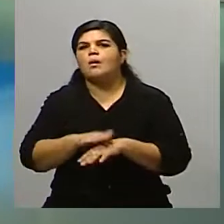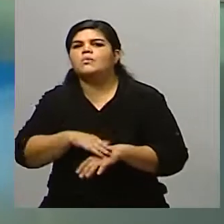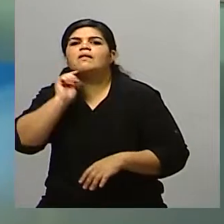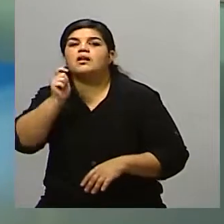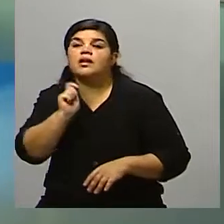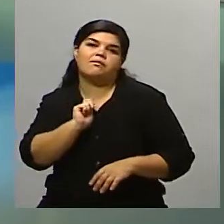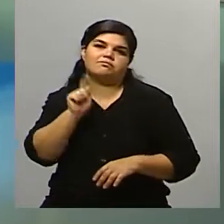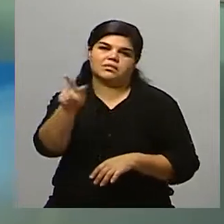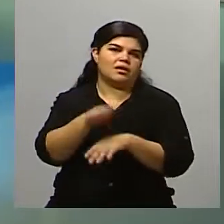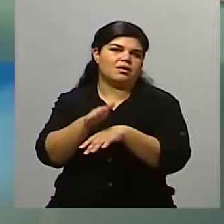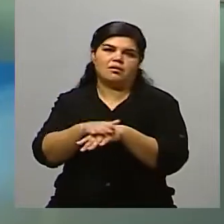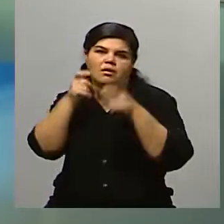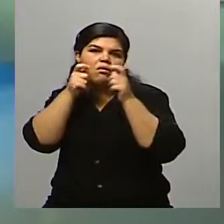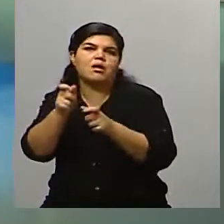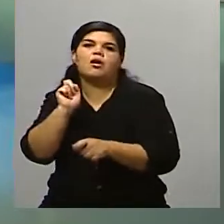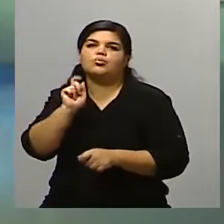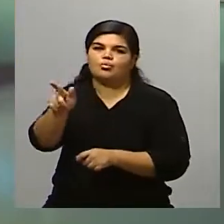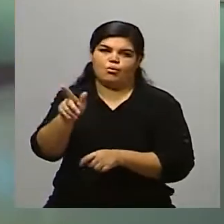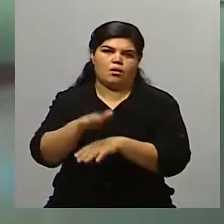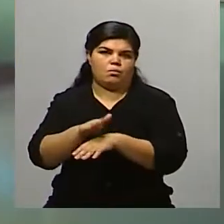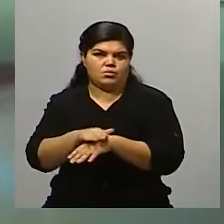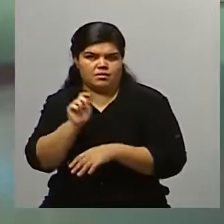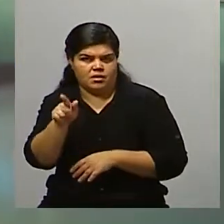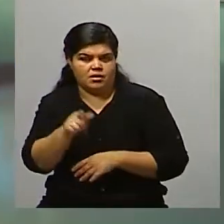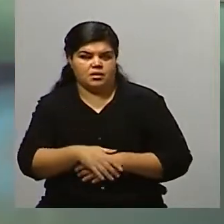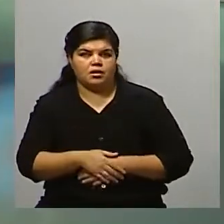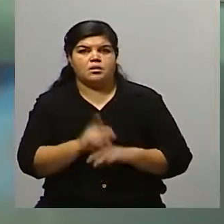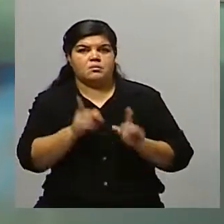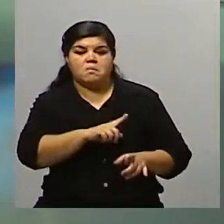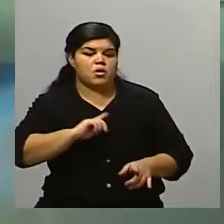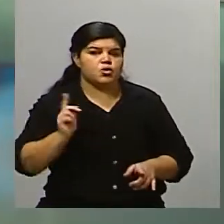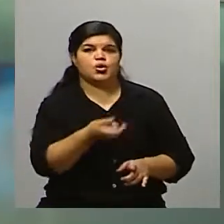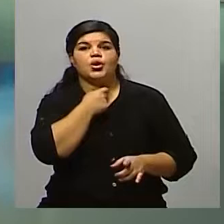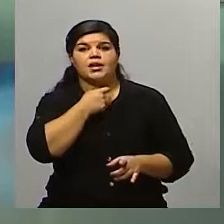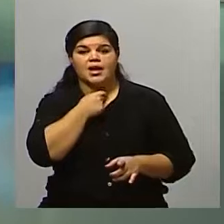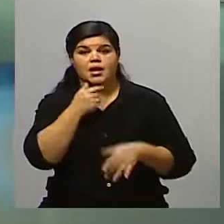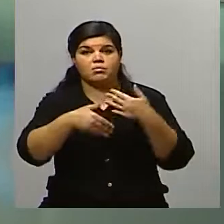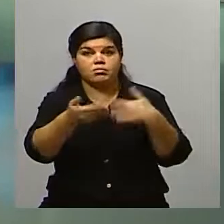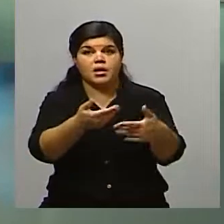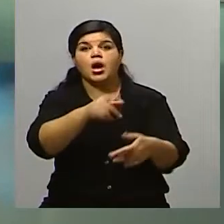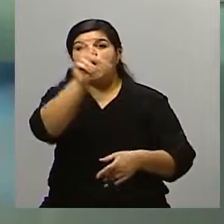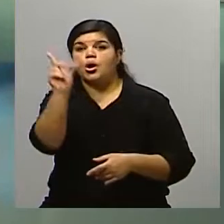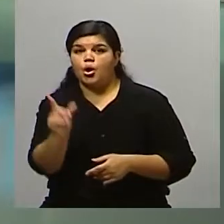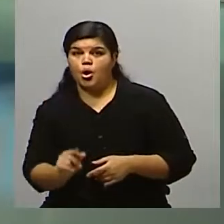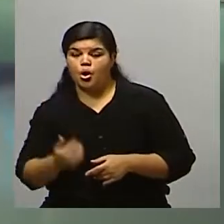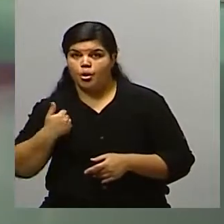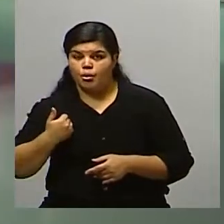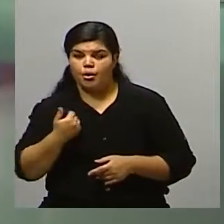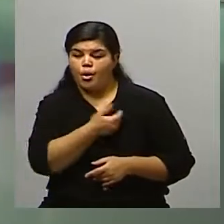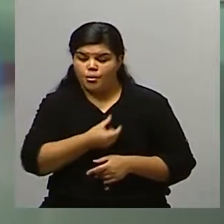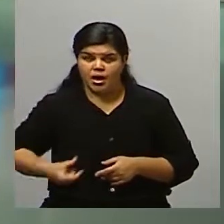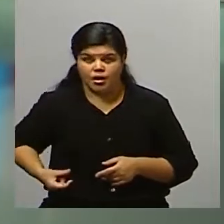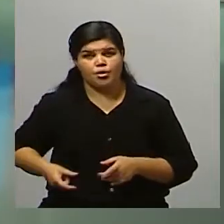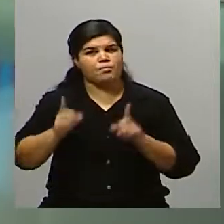negativa, si le queremos ponerlo, adjetivar, bueno, en algún momento el Estado o una gestión de gobierno, durante un momento,